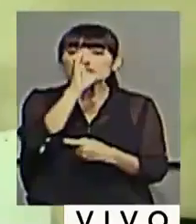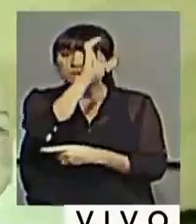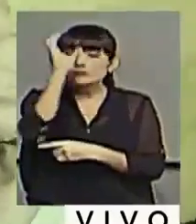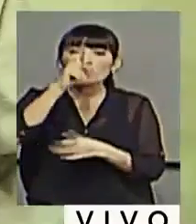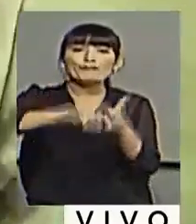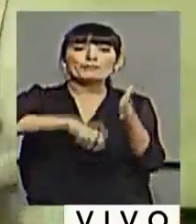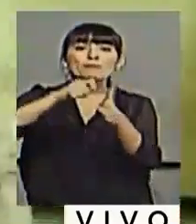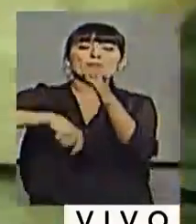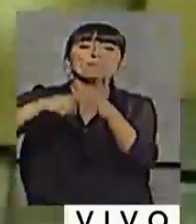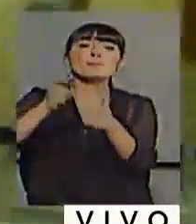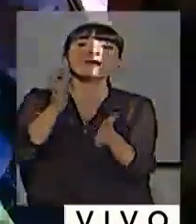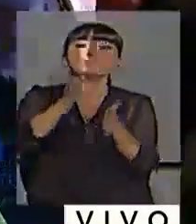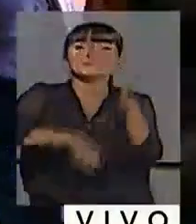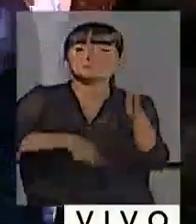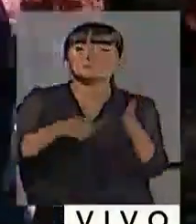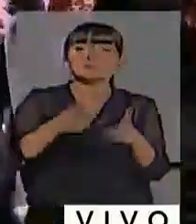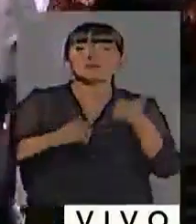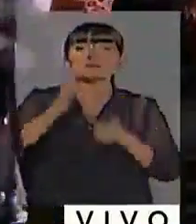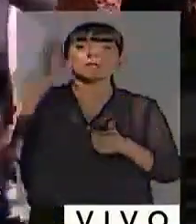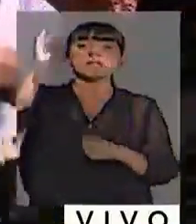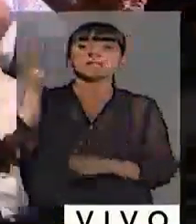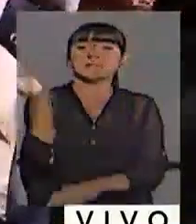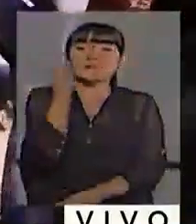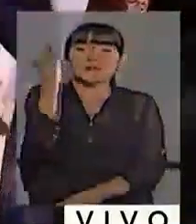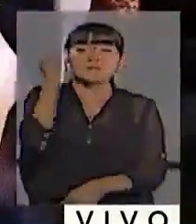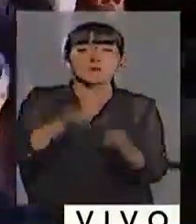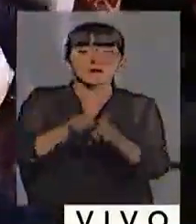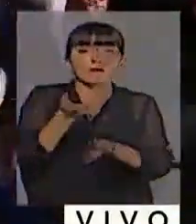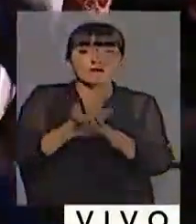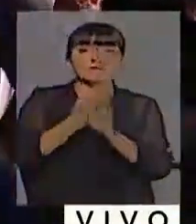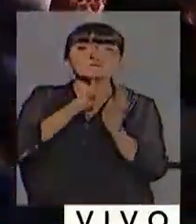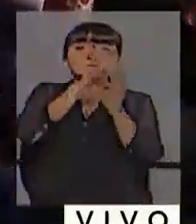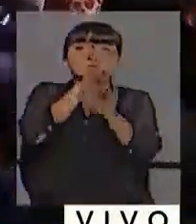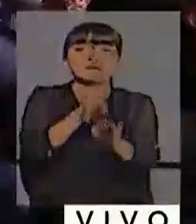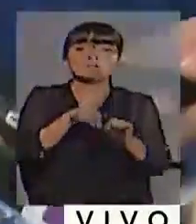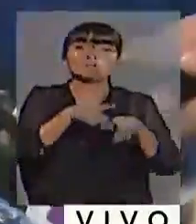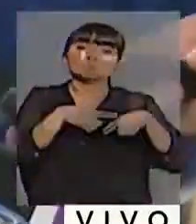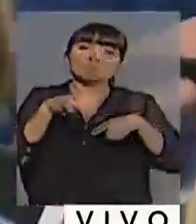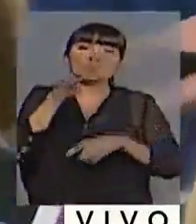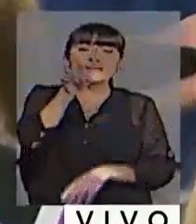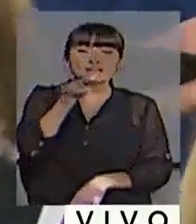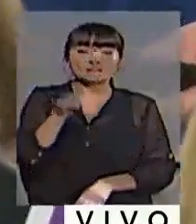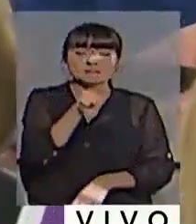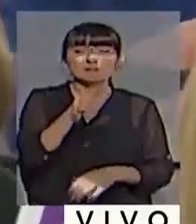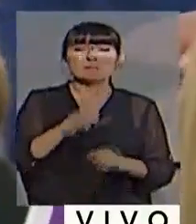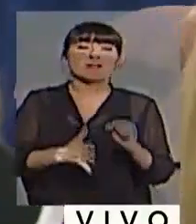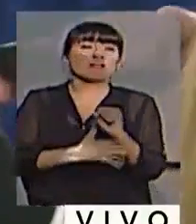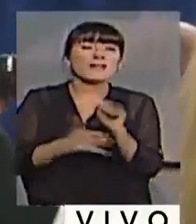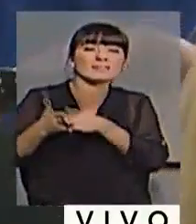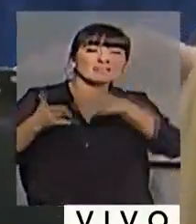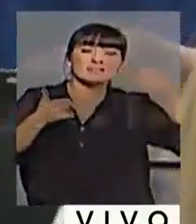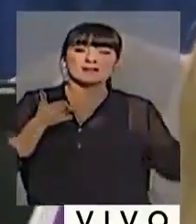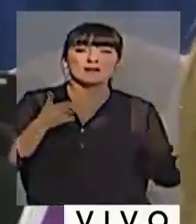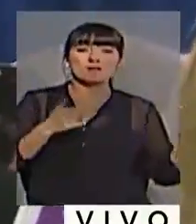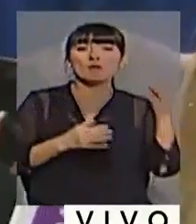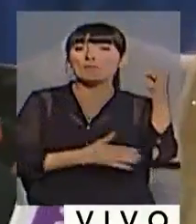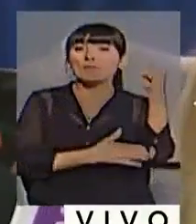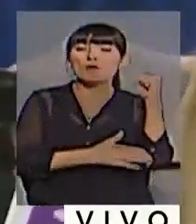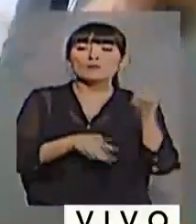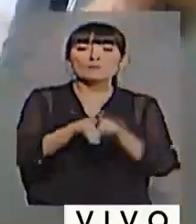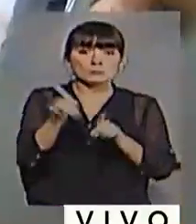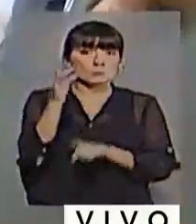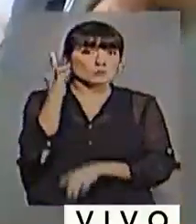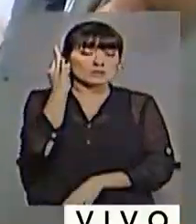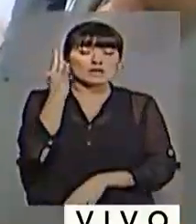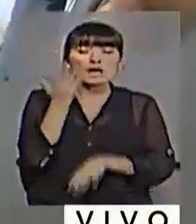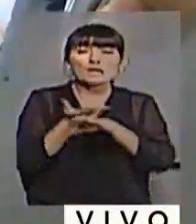candidatura como independiente, a pesar del respaldo socialista, radical y comunista. Mientras que Goich buscará adelantarlo formalizando su postulación